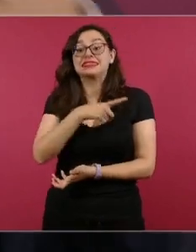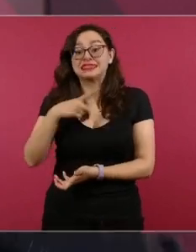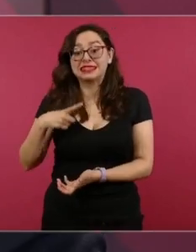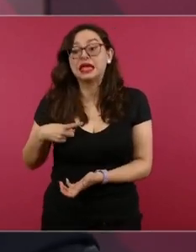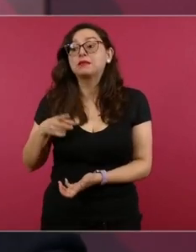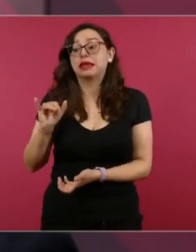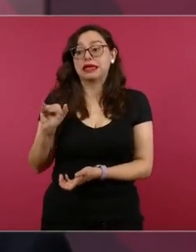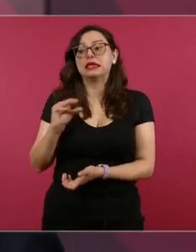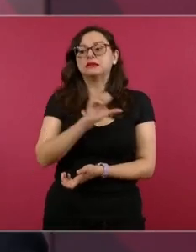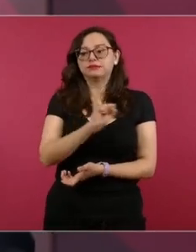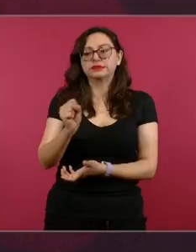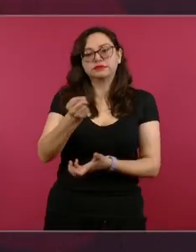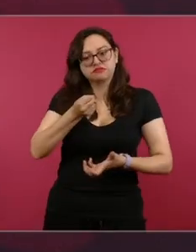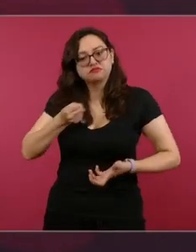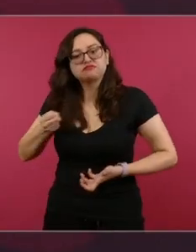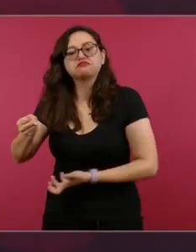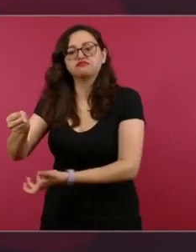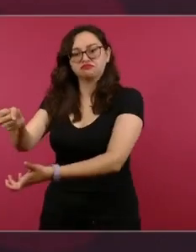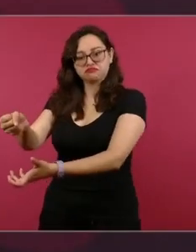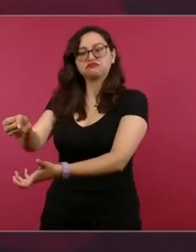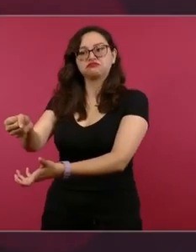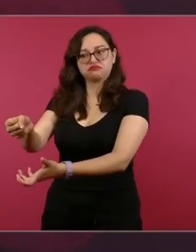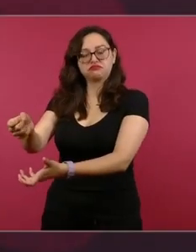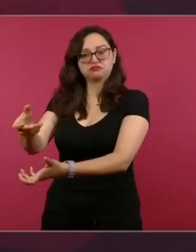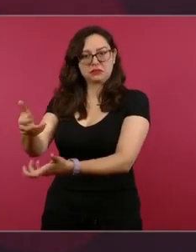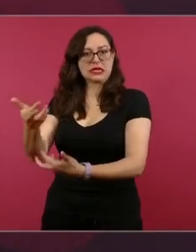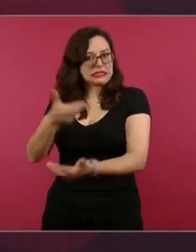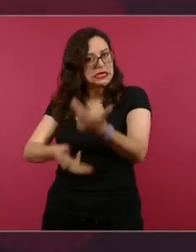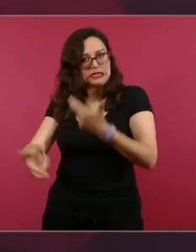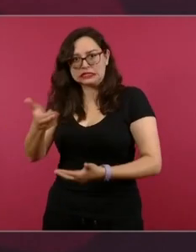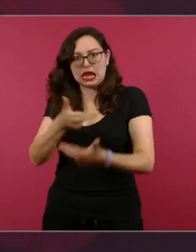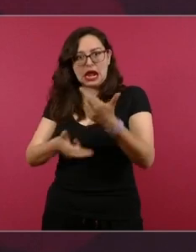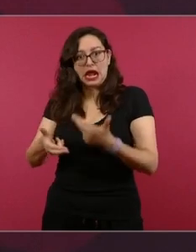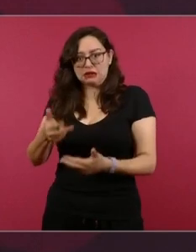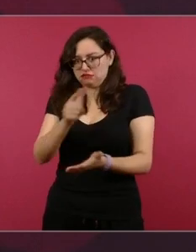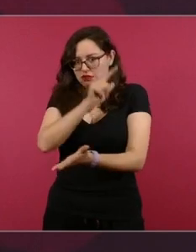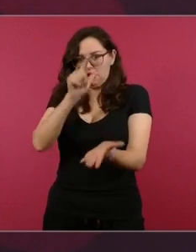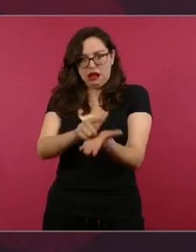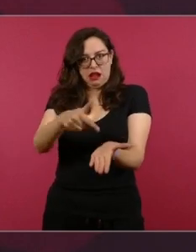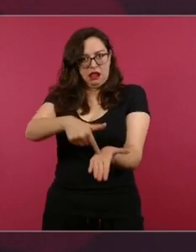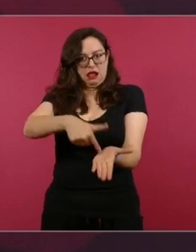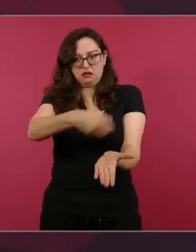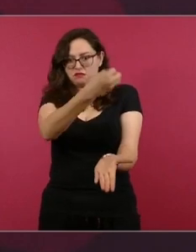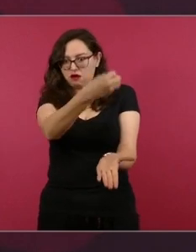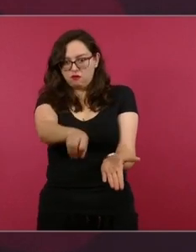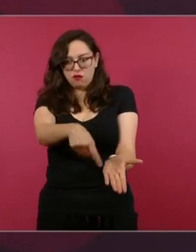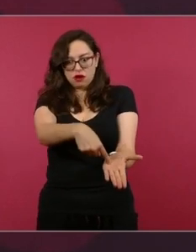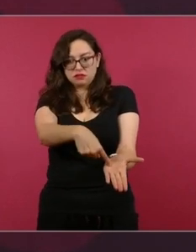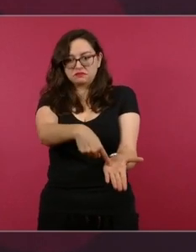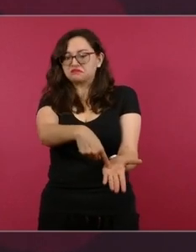y se quedan con esos remanentes que son de los trabajadores.